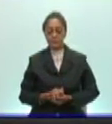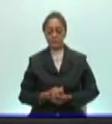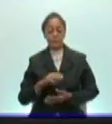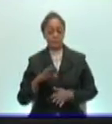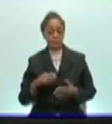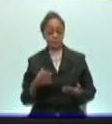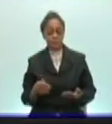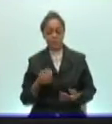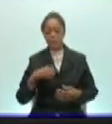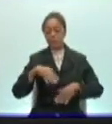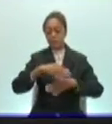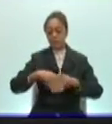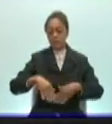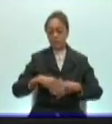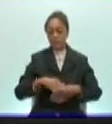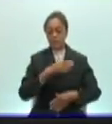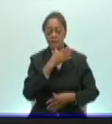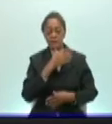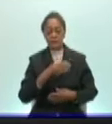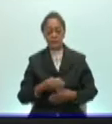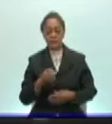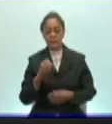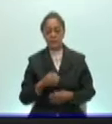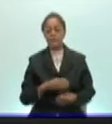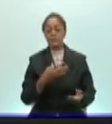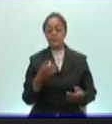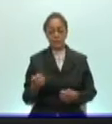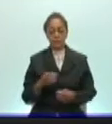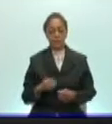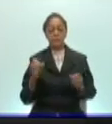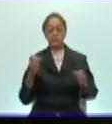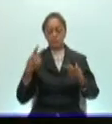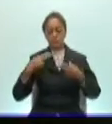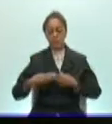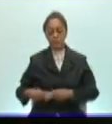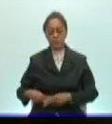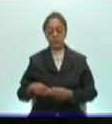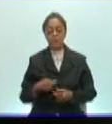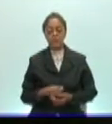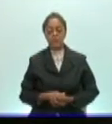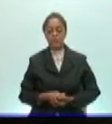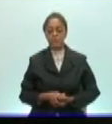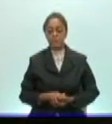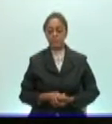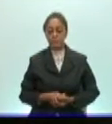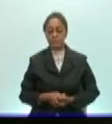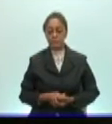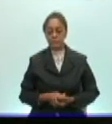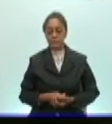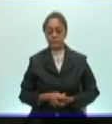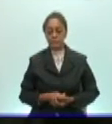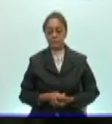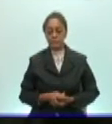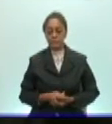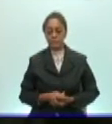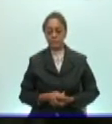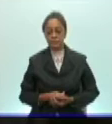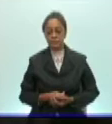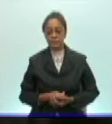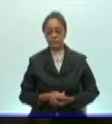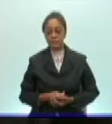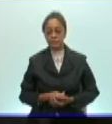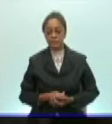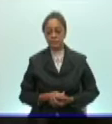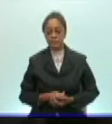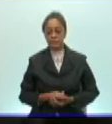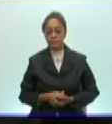Mientras, en las calles, Fidel Castro es recibido como un héroe. ¿Did you ask for any economic assistance? No.